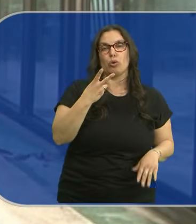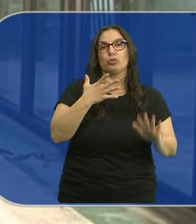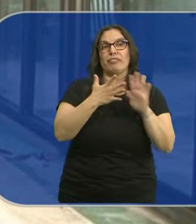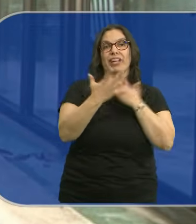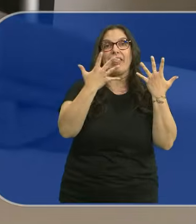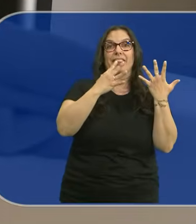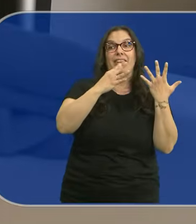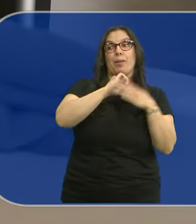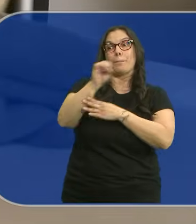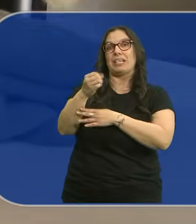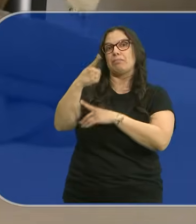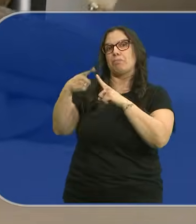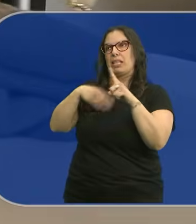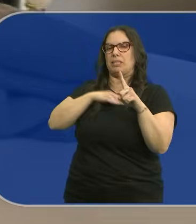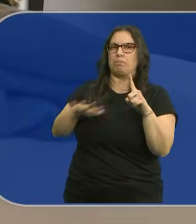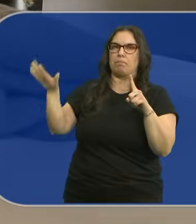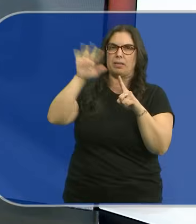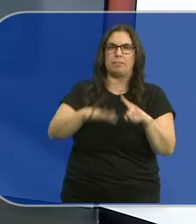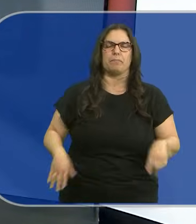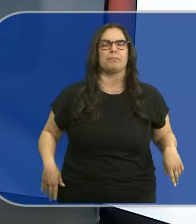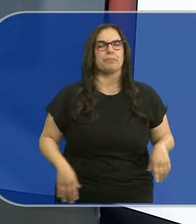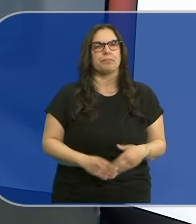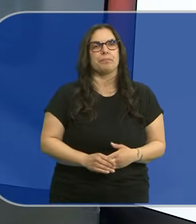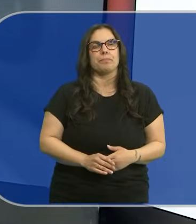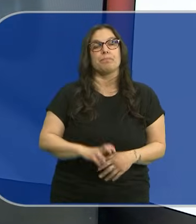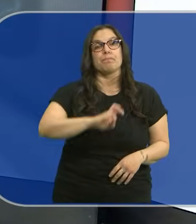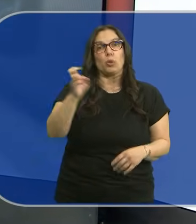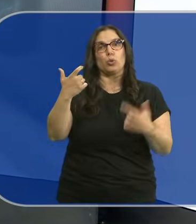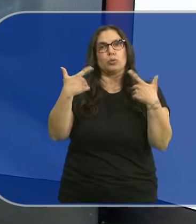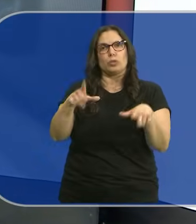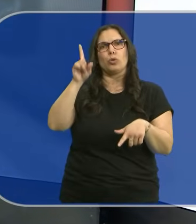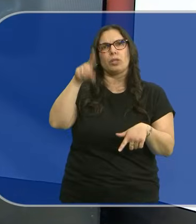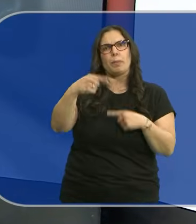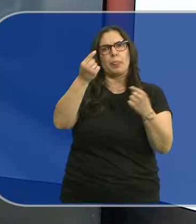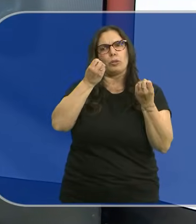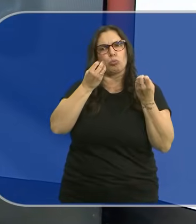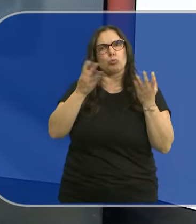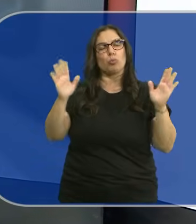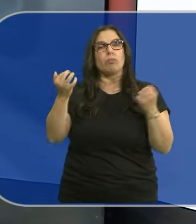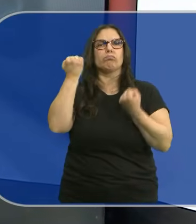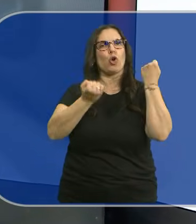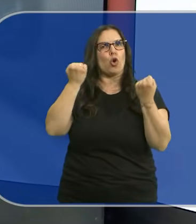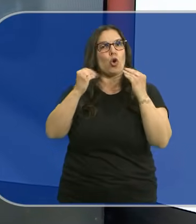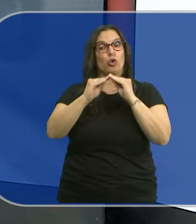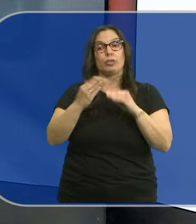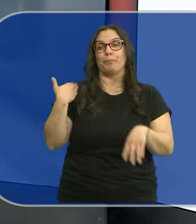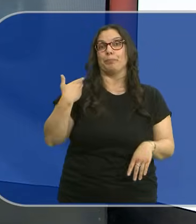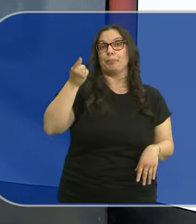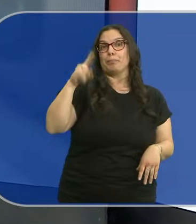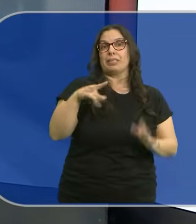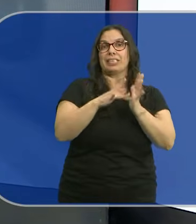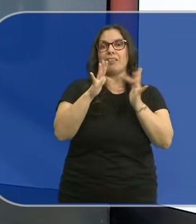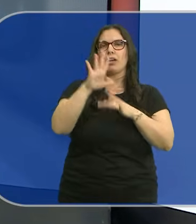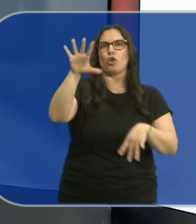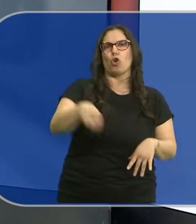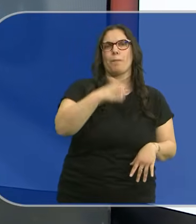10 más que la media nacional. Y otro sector donde continúan los buenos datos es el del automóvil. En abril se